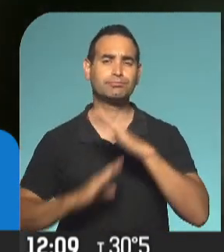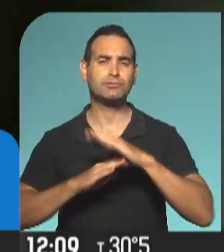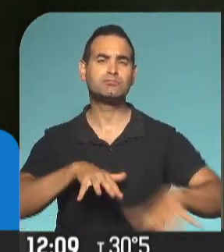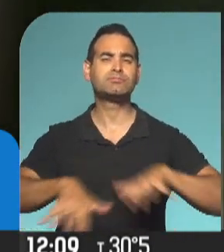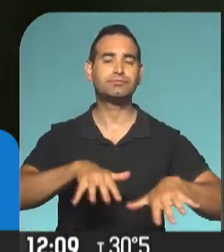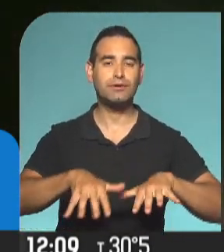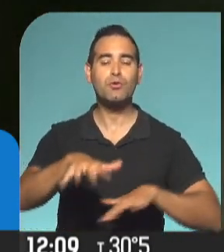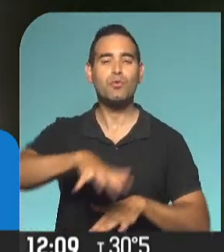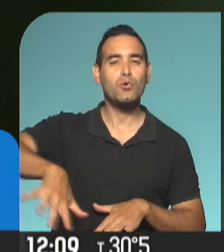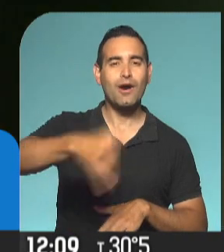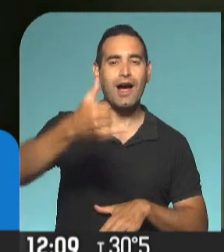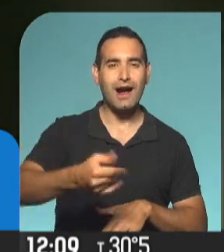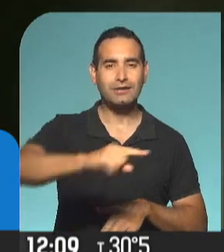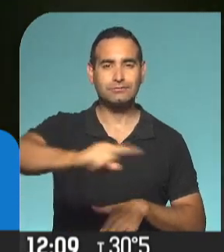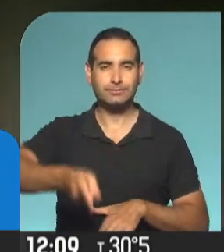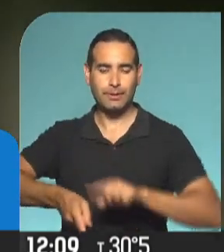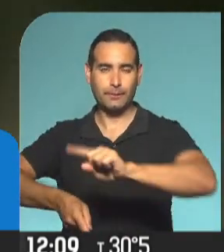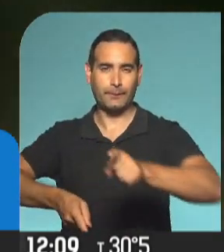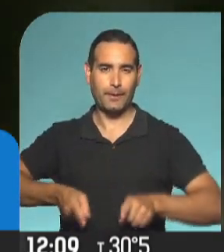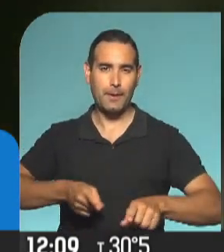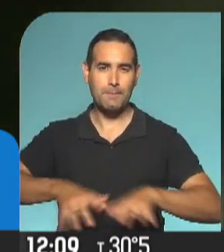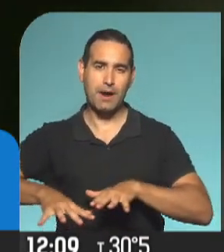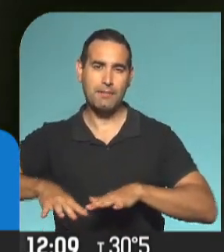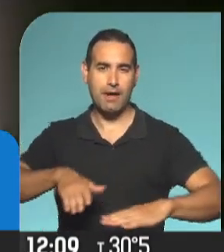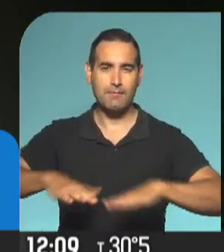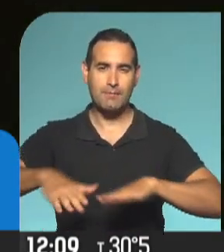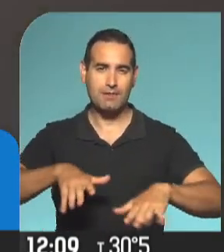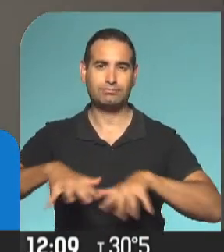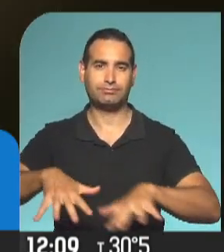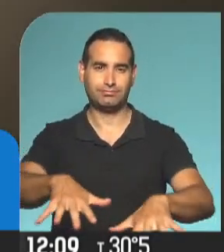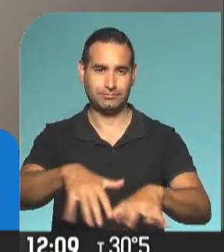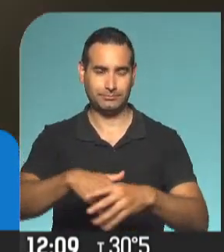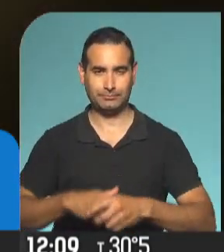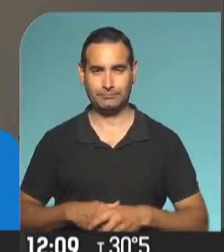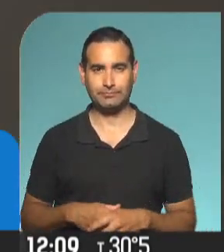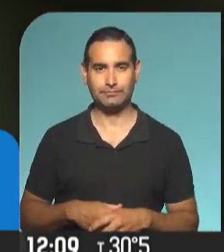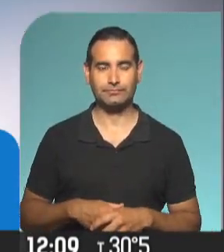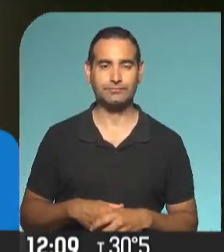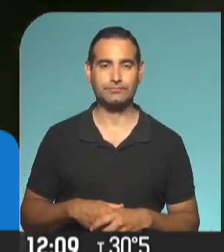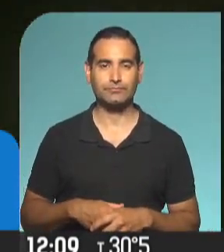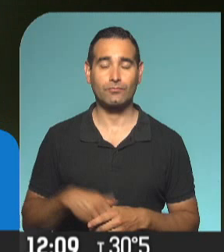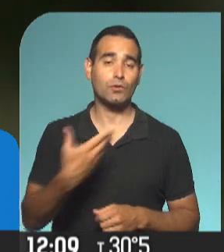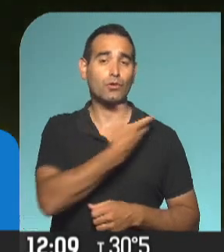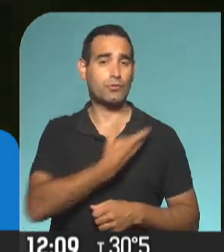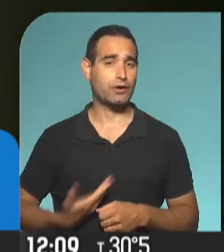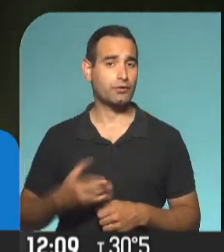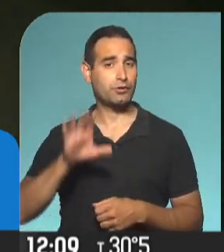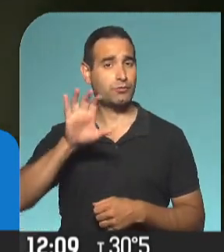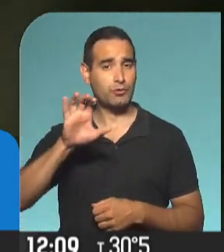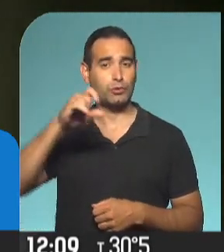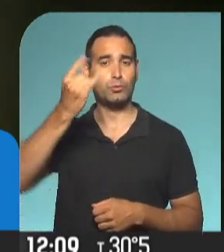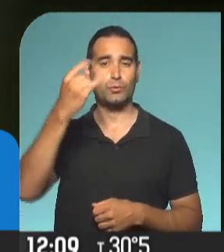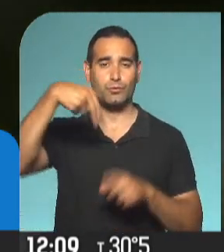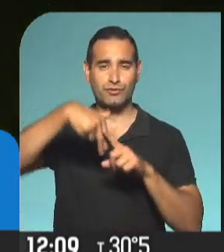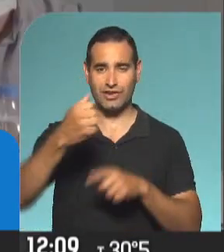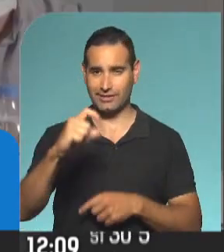donde hay fallas activas conocida como Valle de Pie de Palo. Esto decía el gobernador de la provincia, Sergio